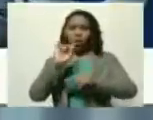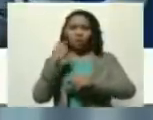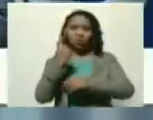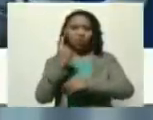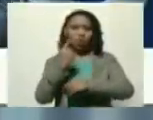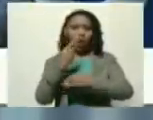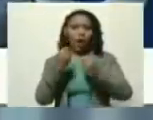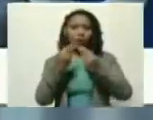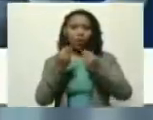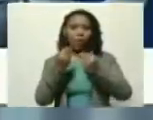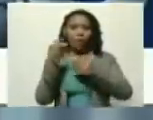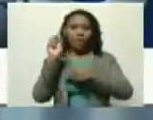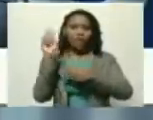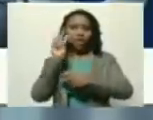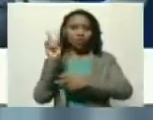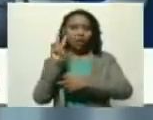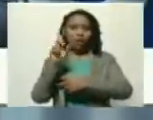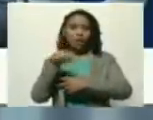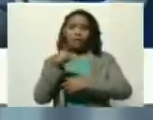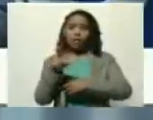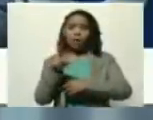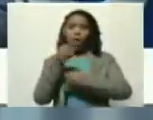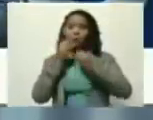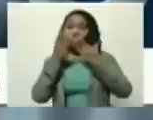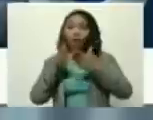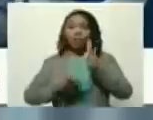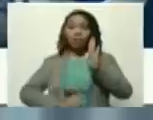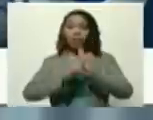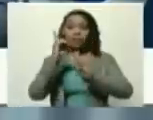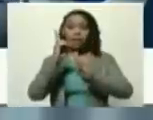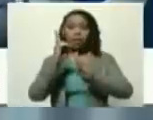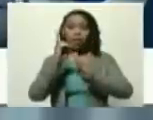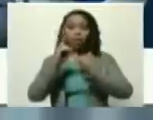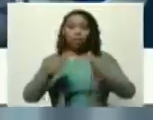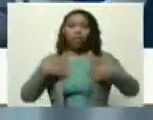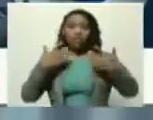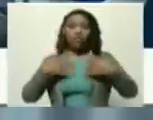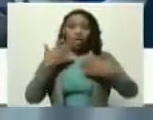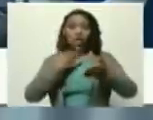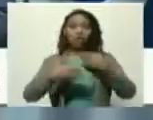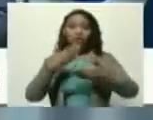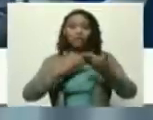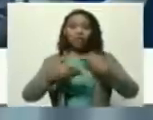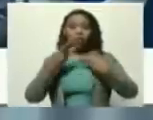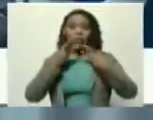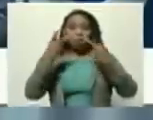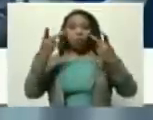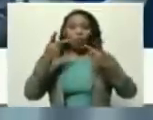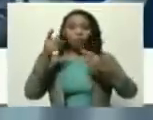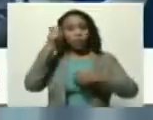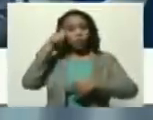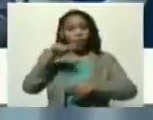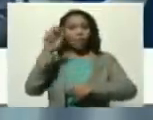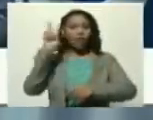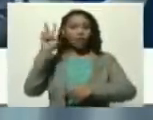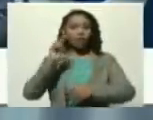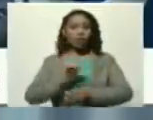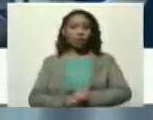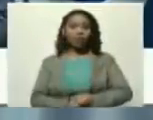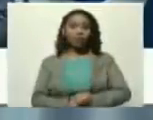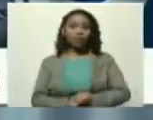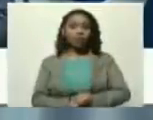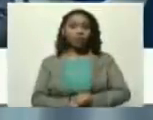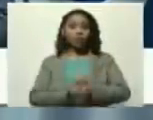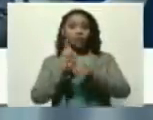economía venezolana, sino el buen desarrollo y disfrute de los servicios públicos del pueblo de Venezuela. Y